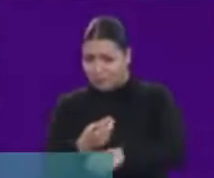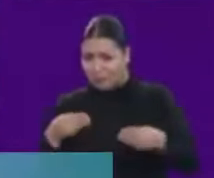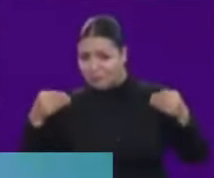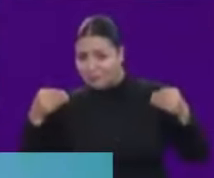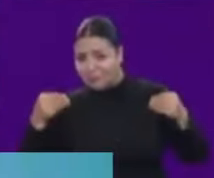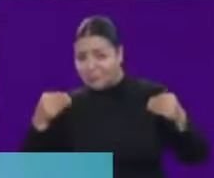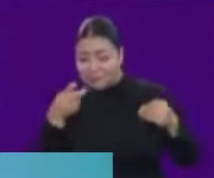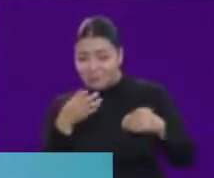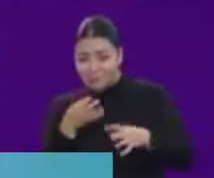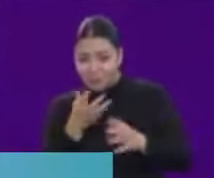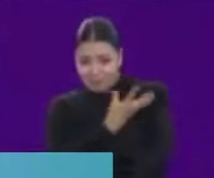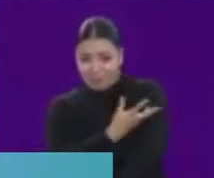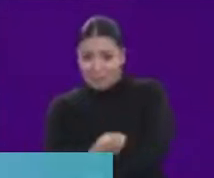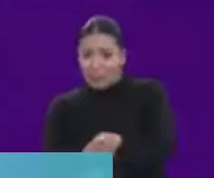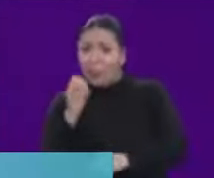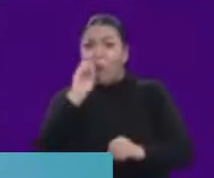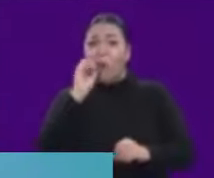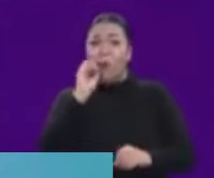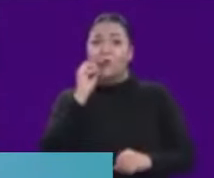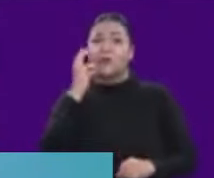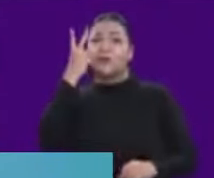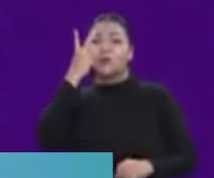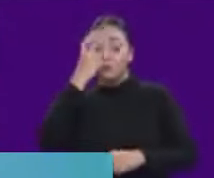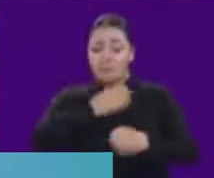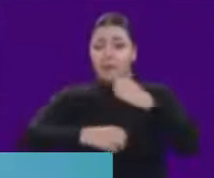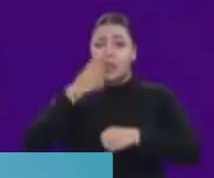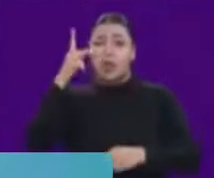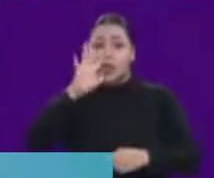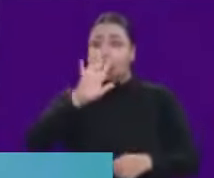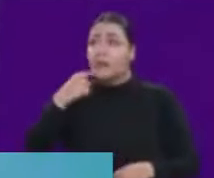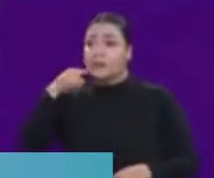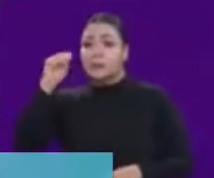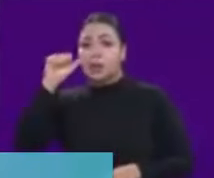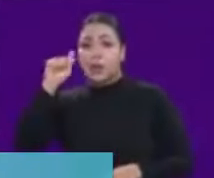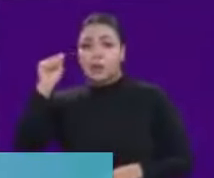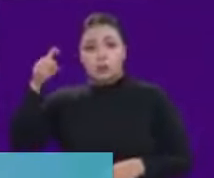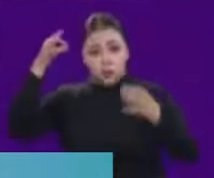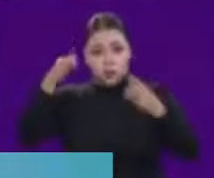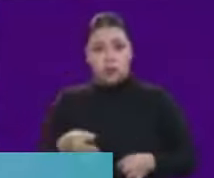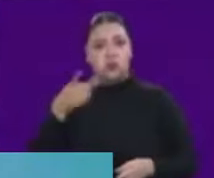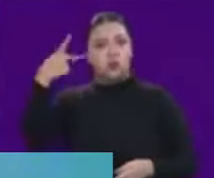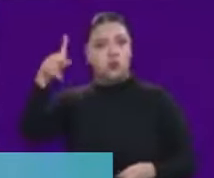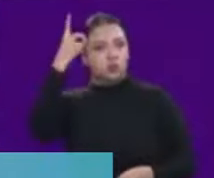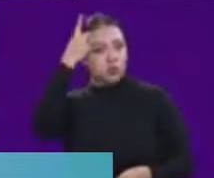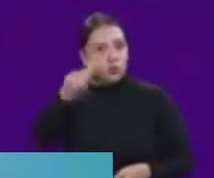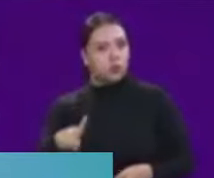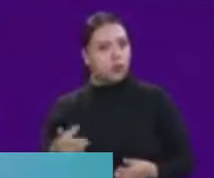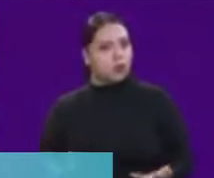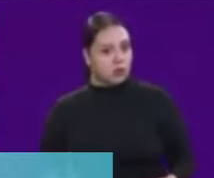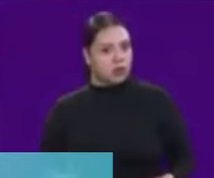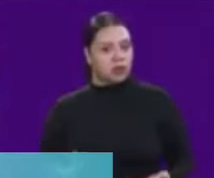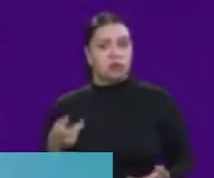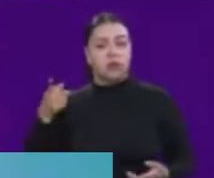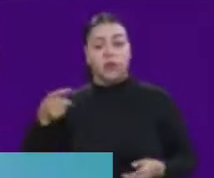garantizar honestidad si no declaraste dos empresas en las que eres accionista y que esas empresas le venden